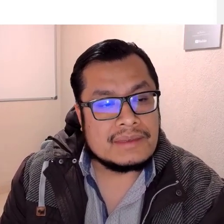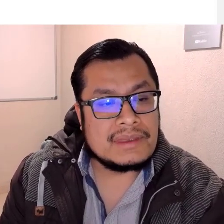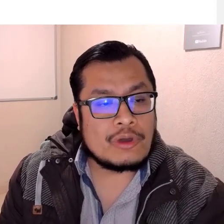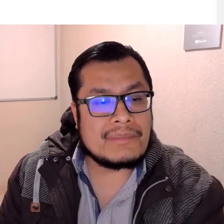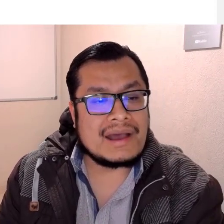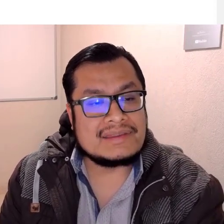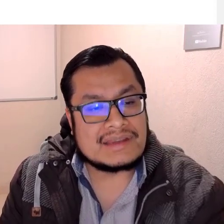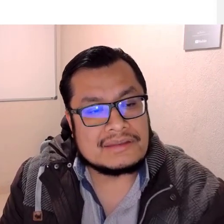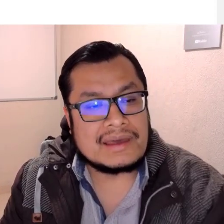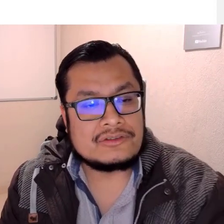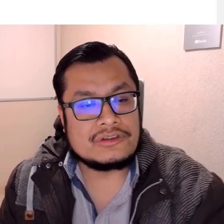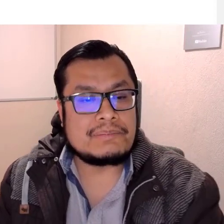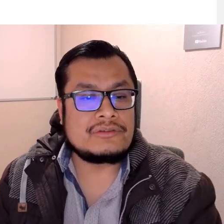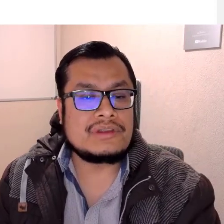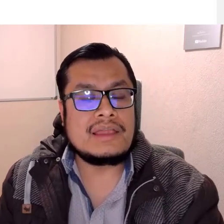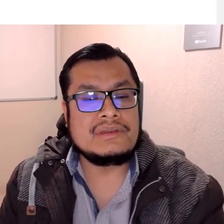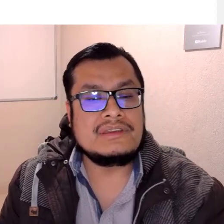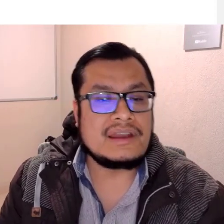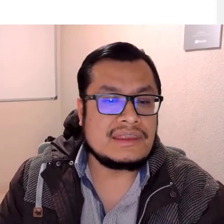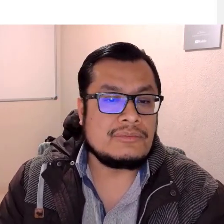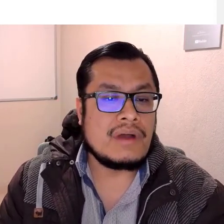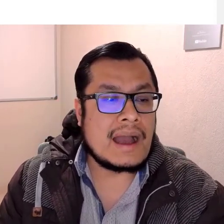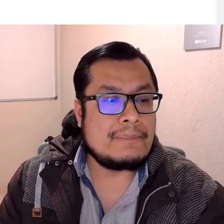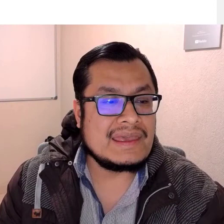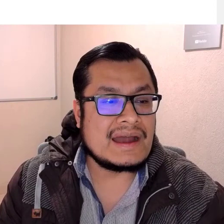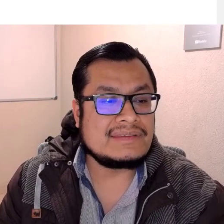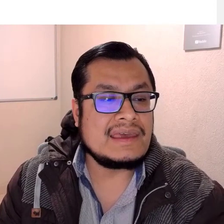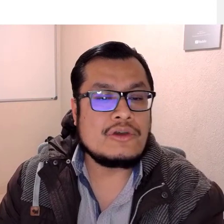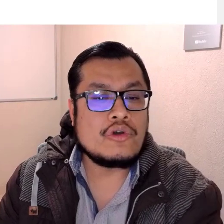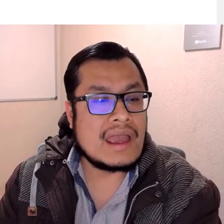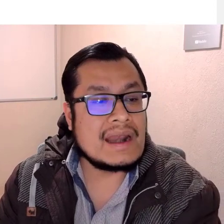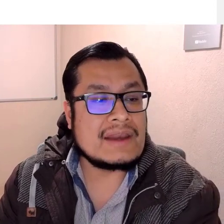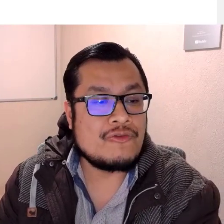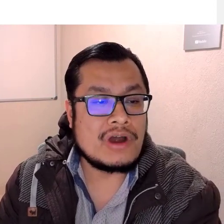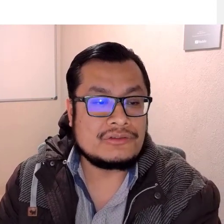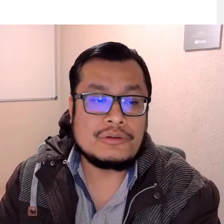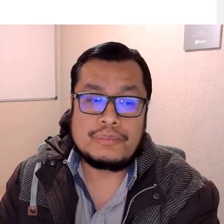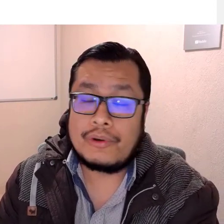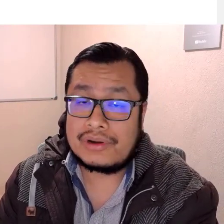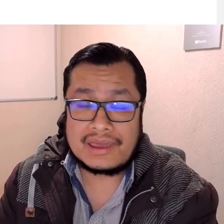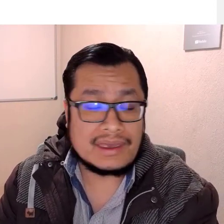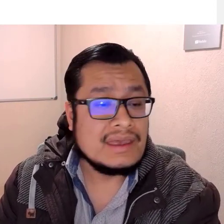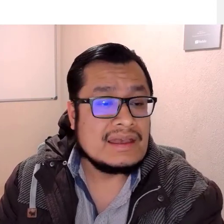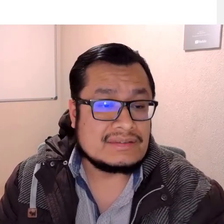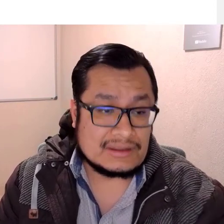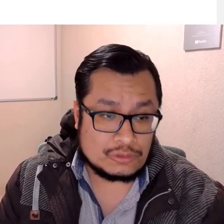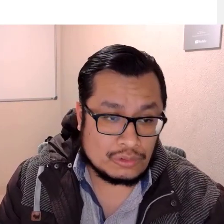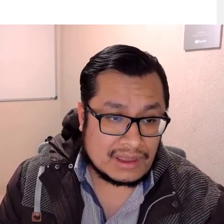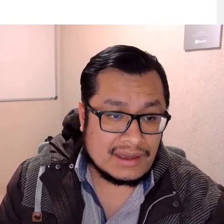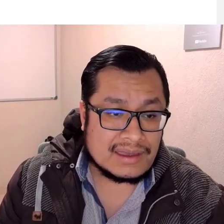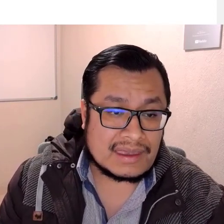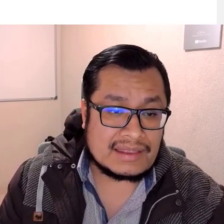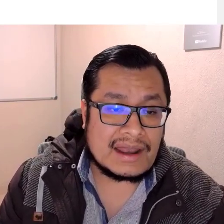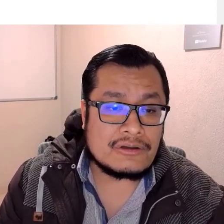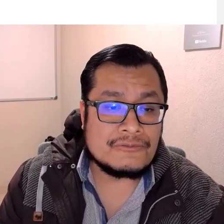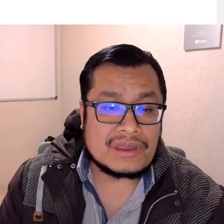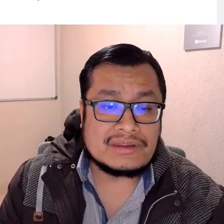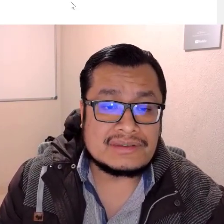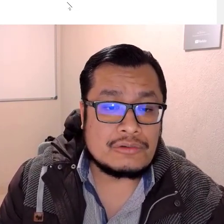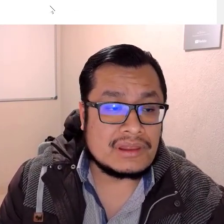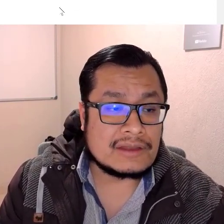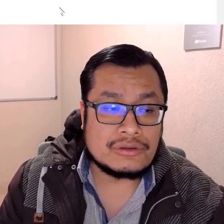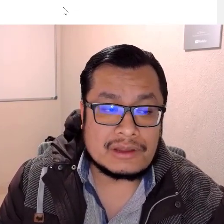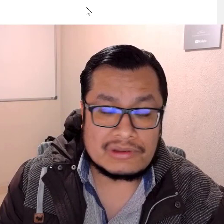invitó a maestras maestros y personal administrativo a aplicarse el refuerzo porque sin duda genera